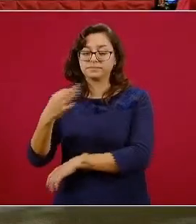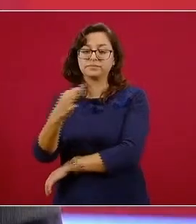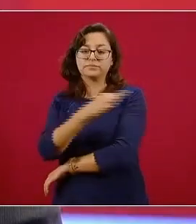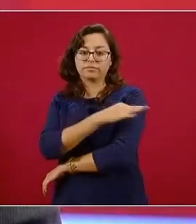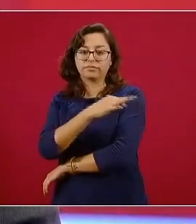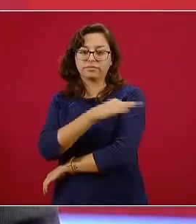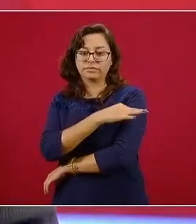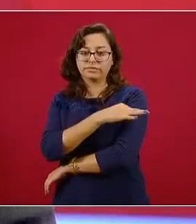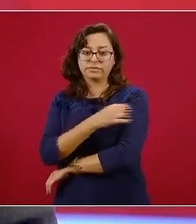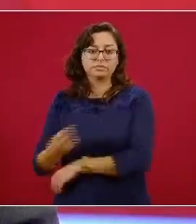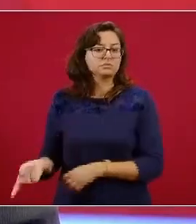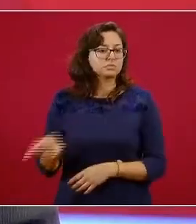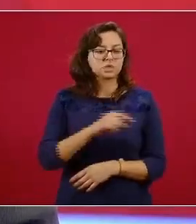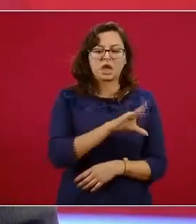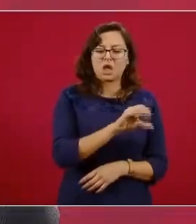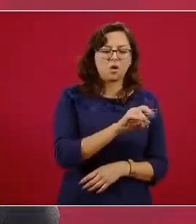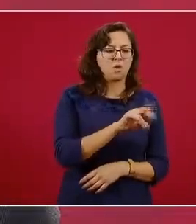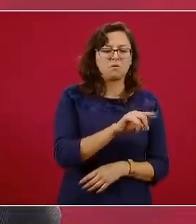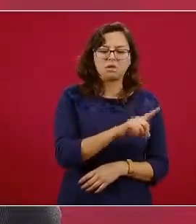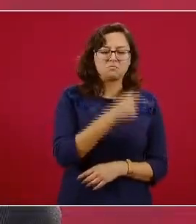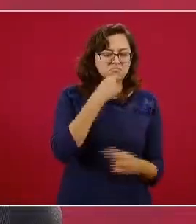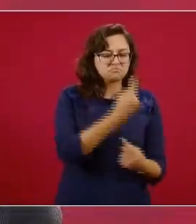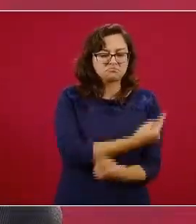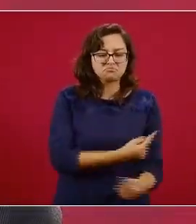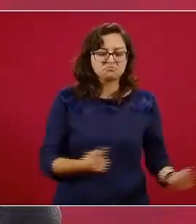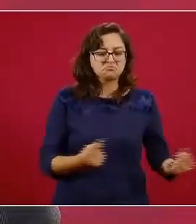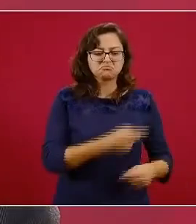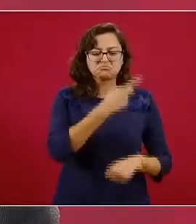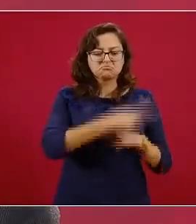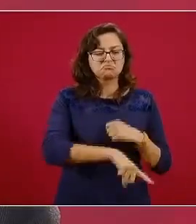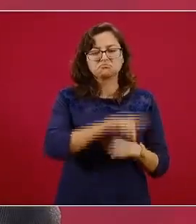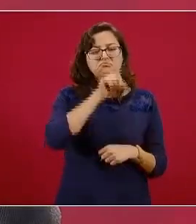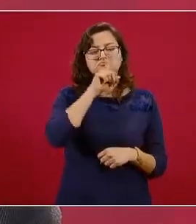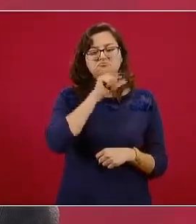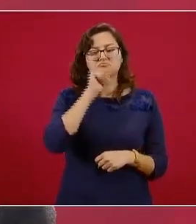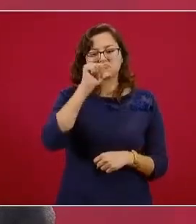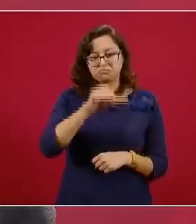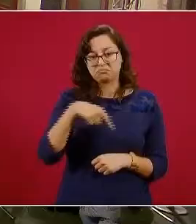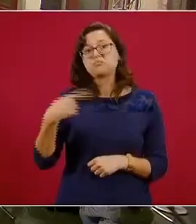se verificó, no existió evidencia de ello en el mundo para